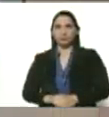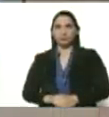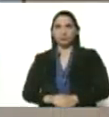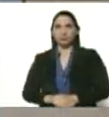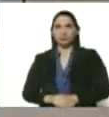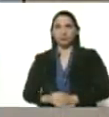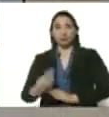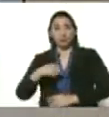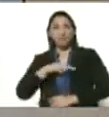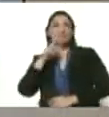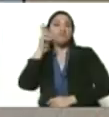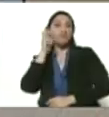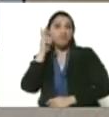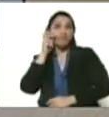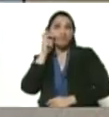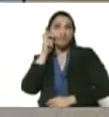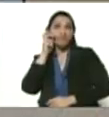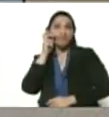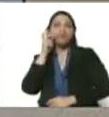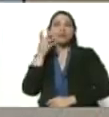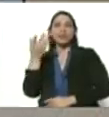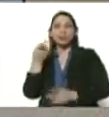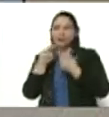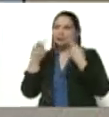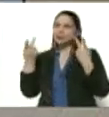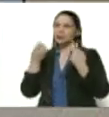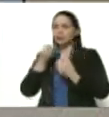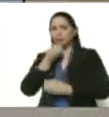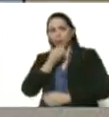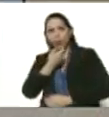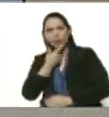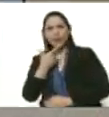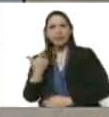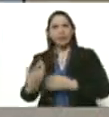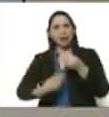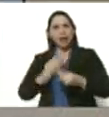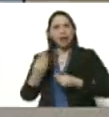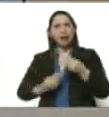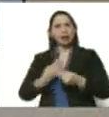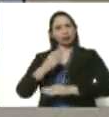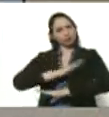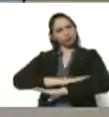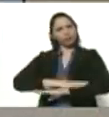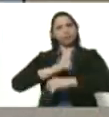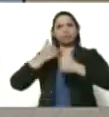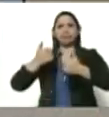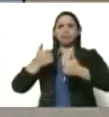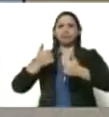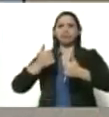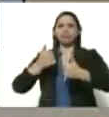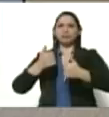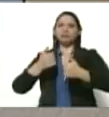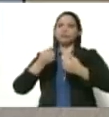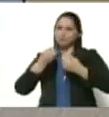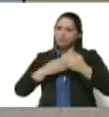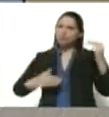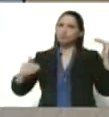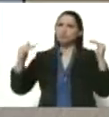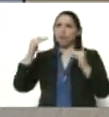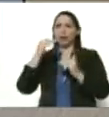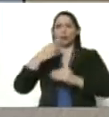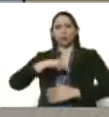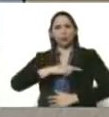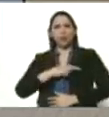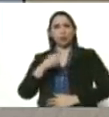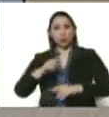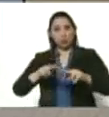Hemos escuchado conmovedoras declaraciones que han hecho de mucha disciplina, de mucha madurez de nuestros niños y